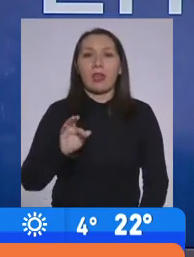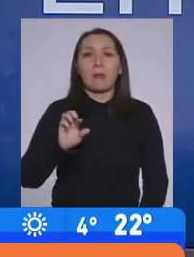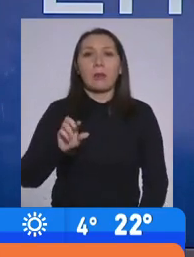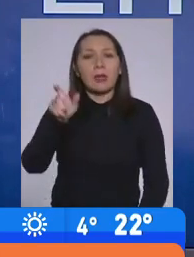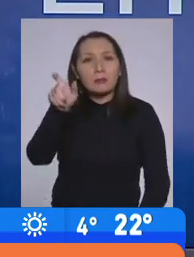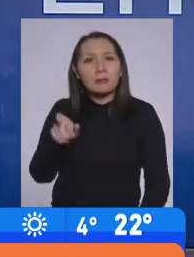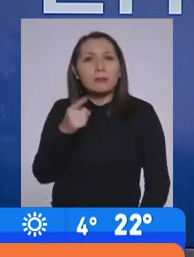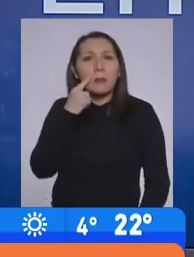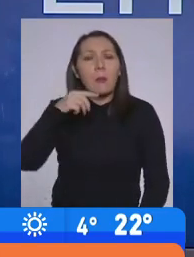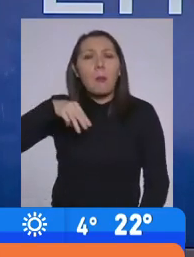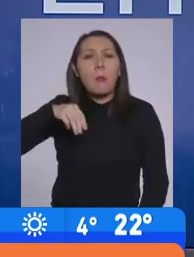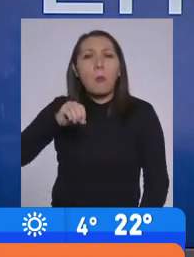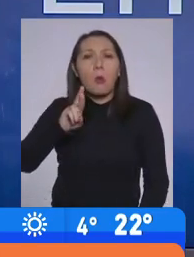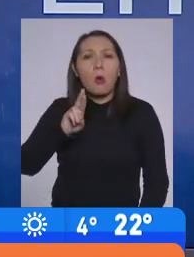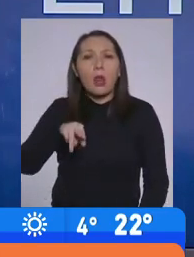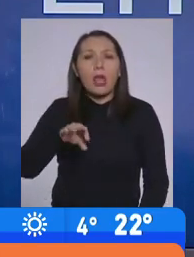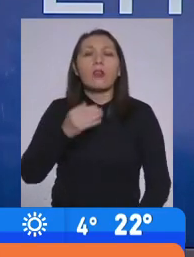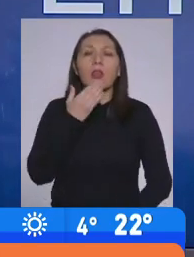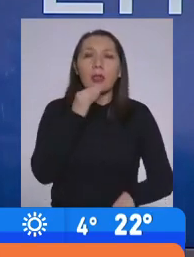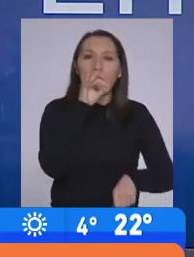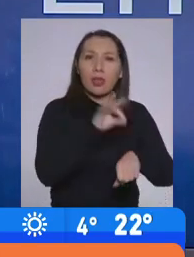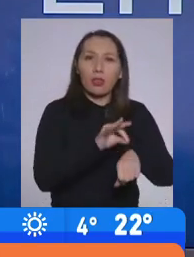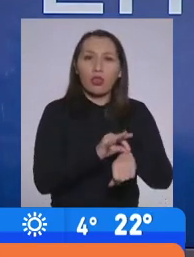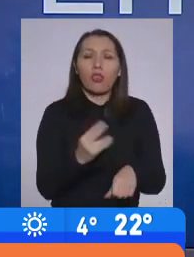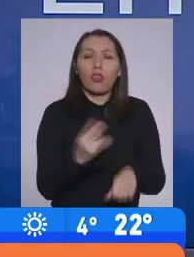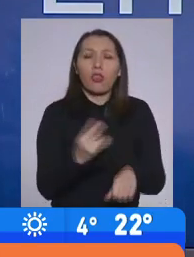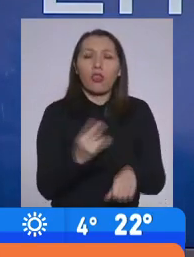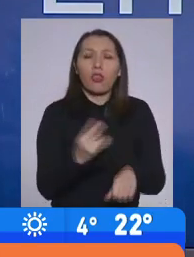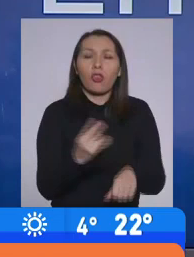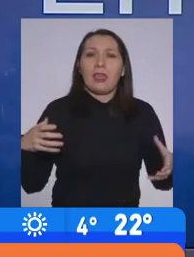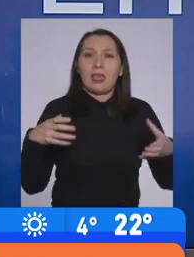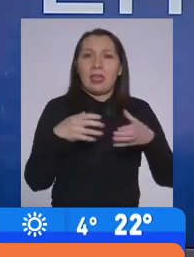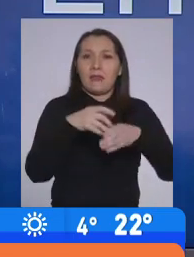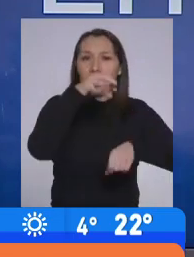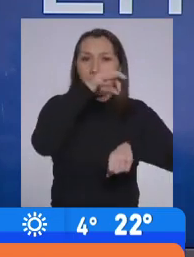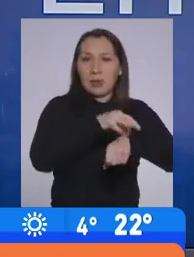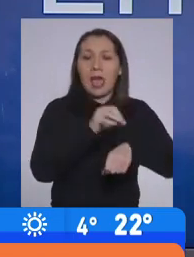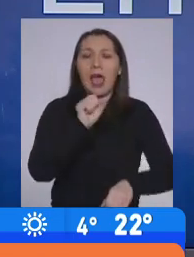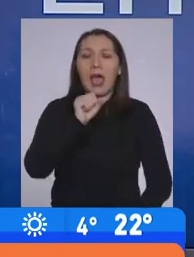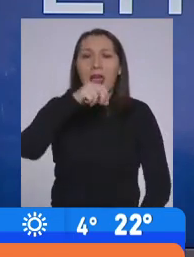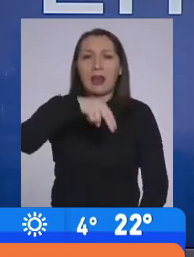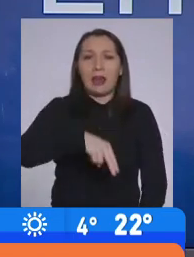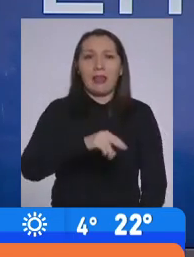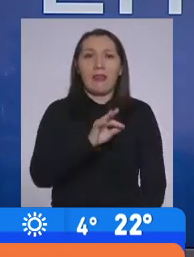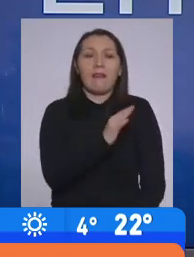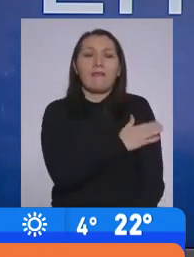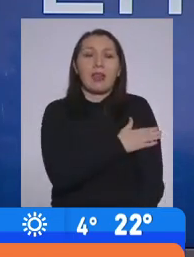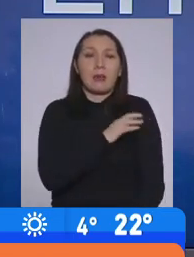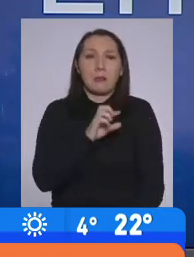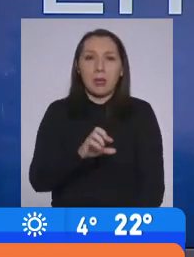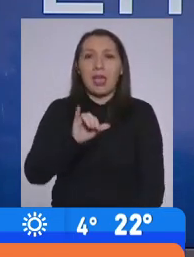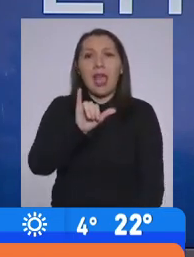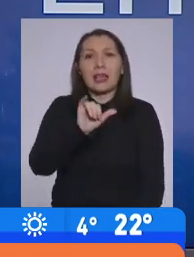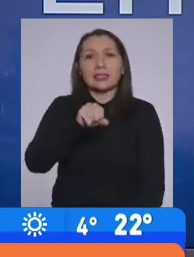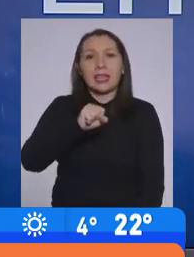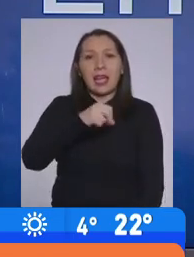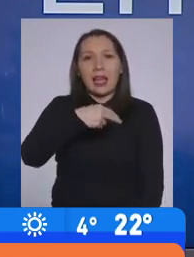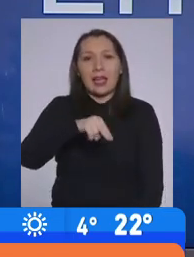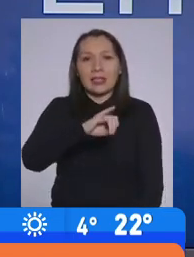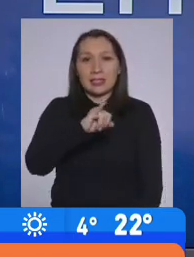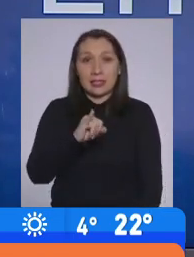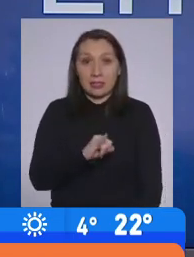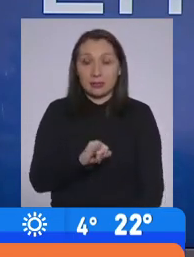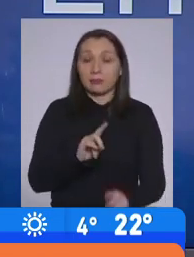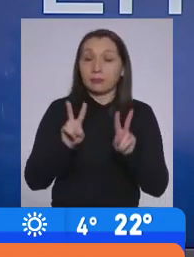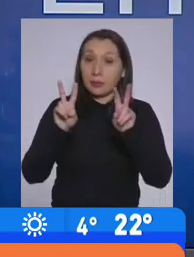moreno y también con el doctor jefe del equipo médico al anfp el doctor fernando yáñez en el